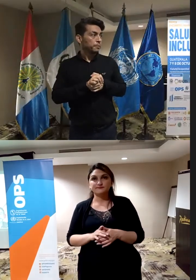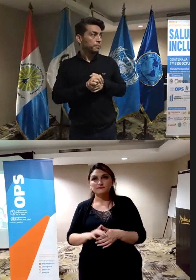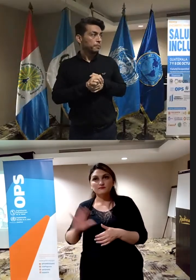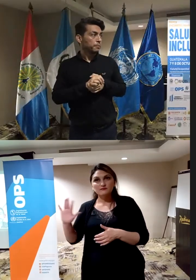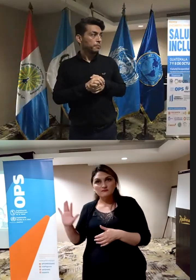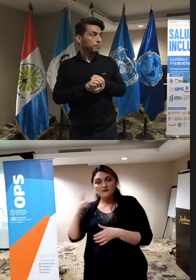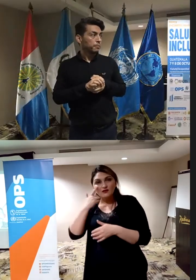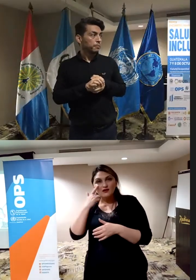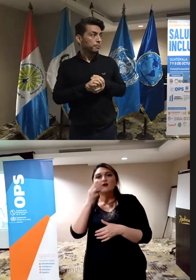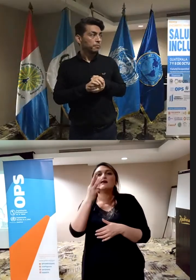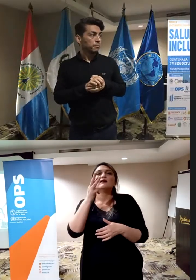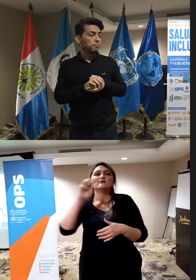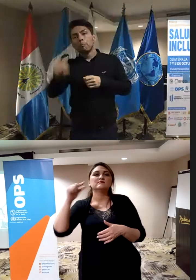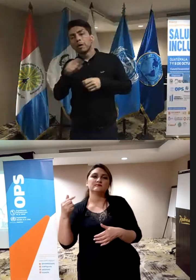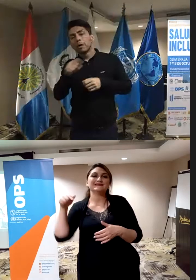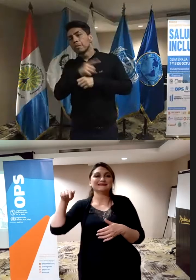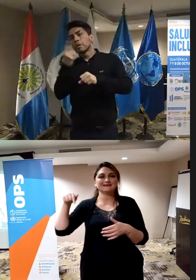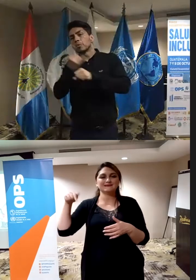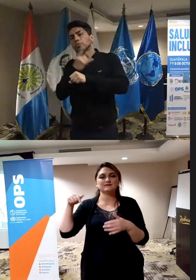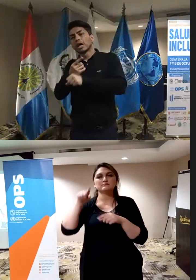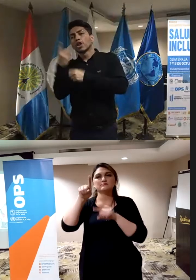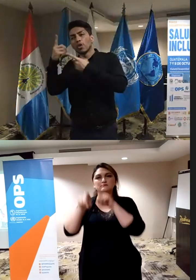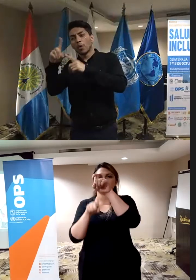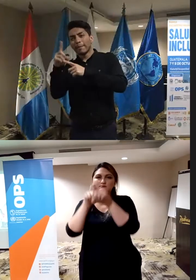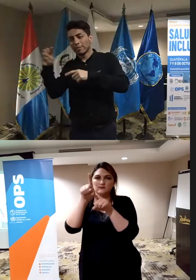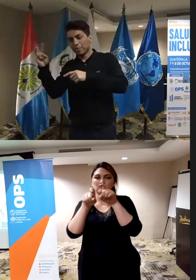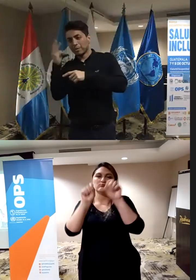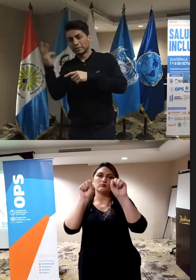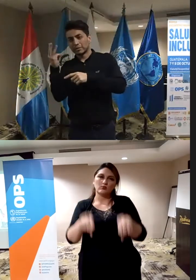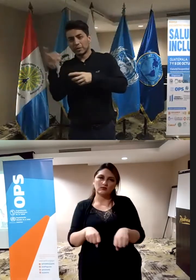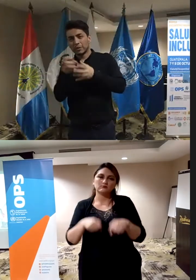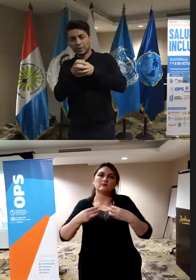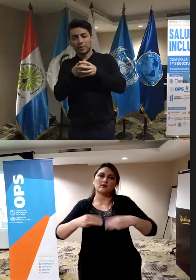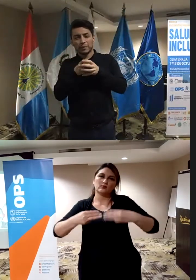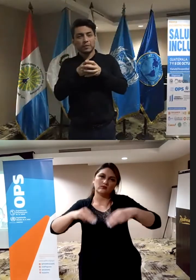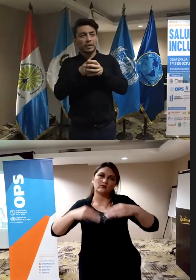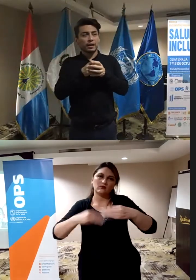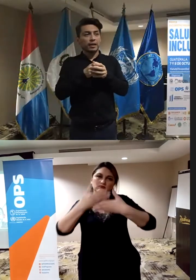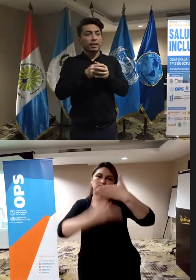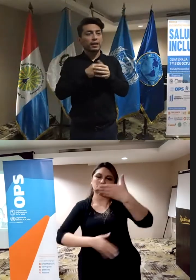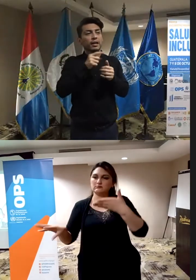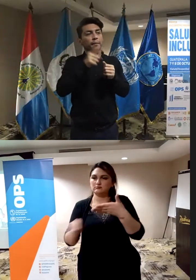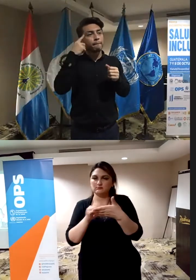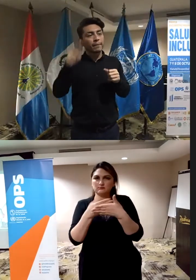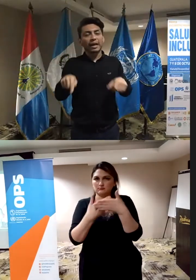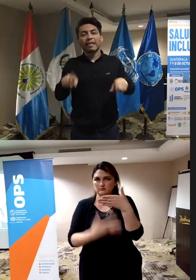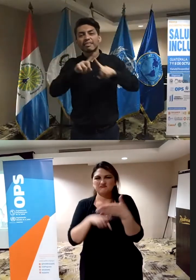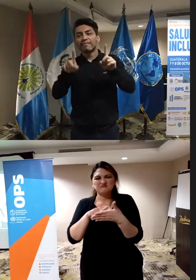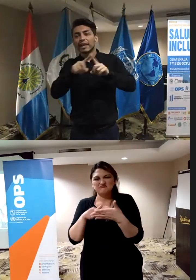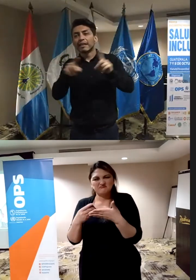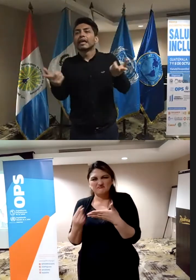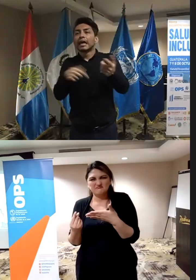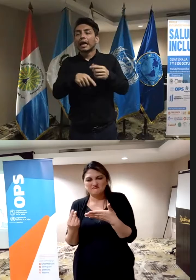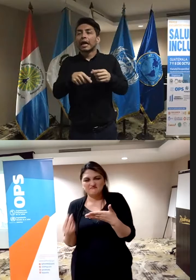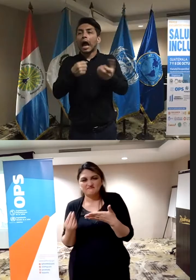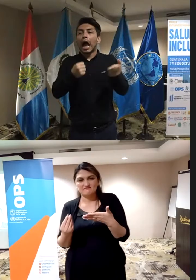las preguntas del Washington Group en las varias etapas del ciclo humanitario. ¿Para qué?